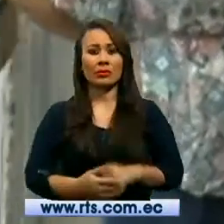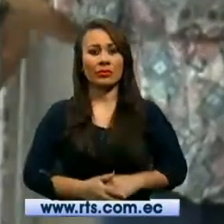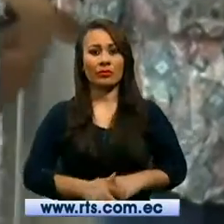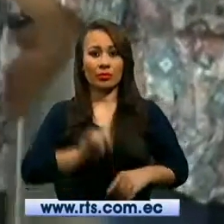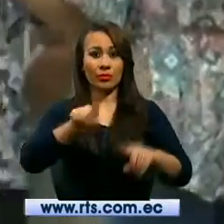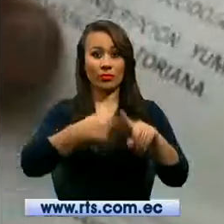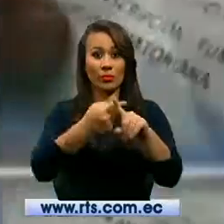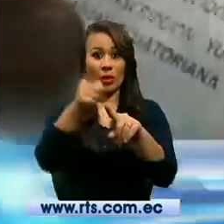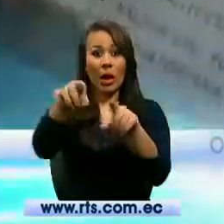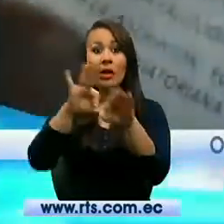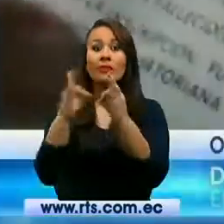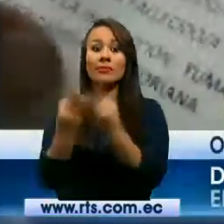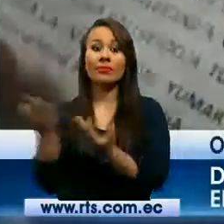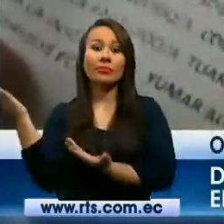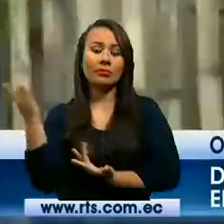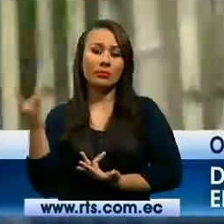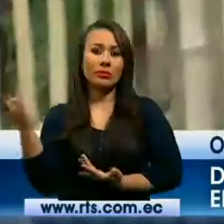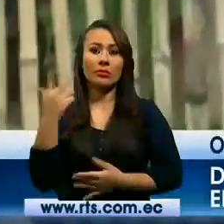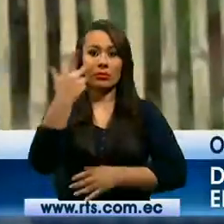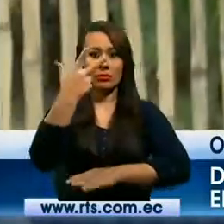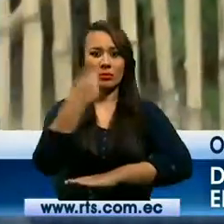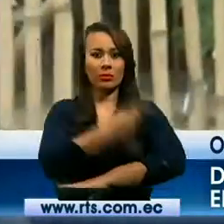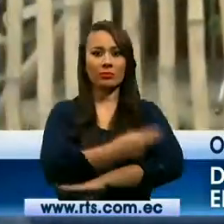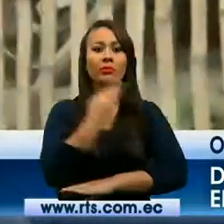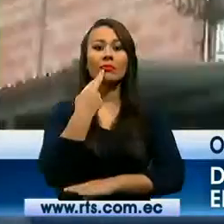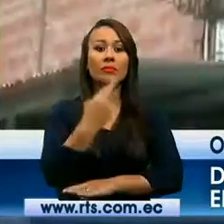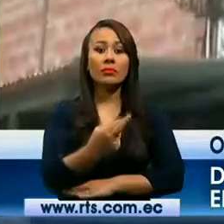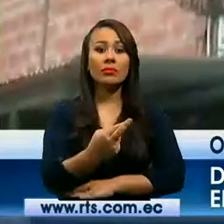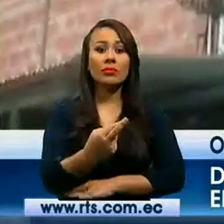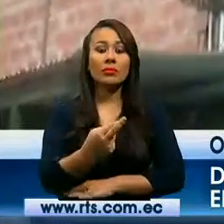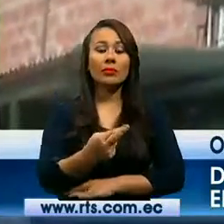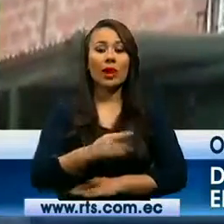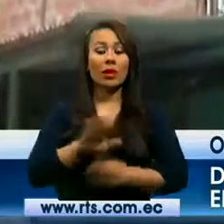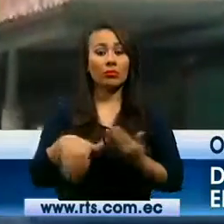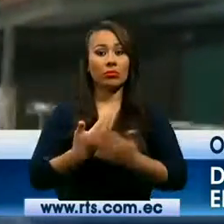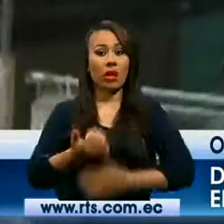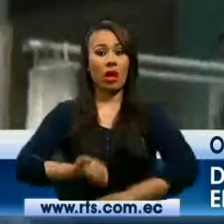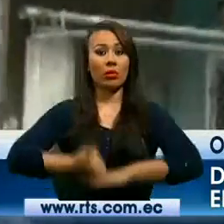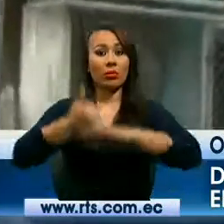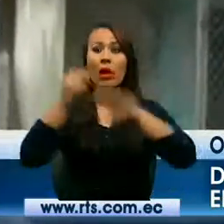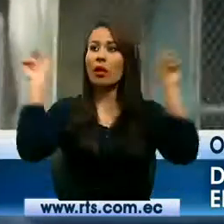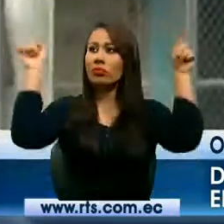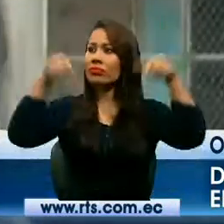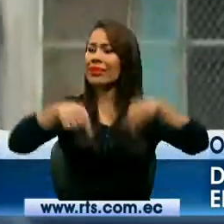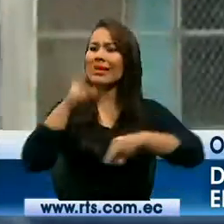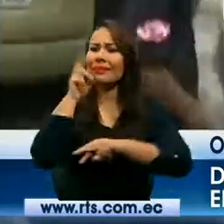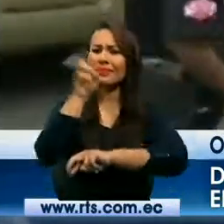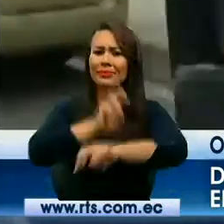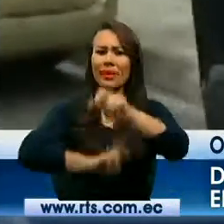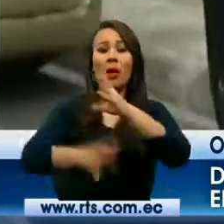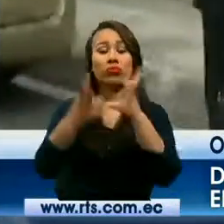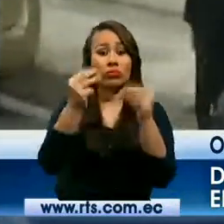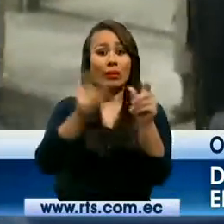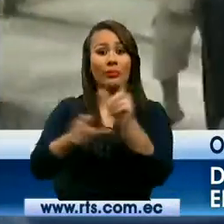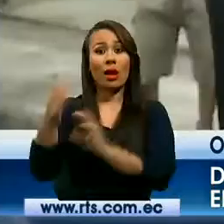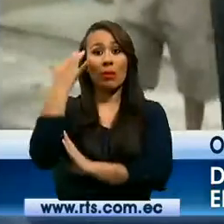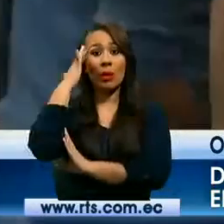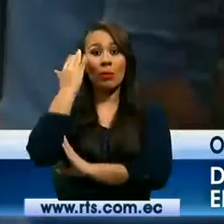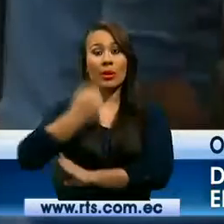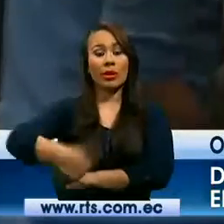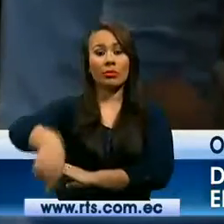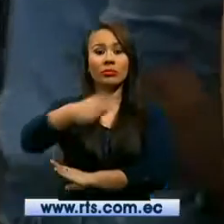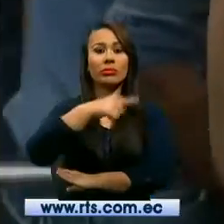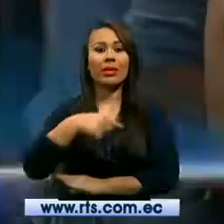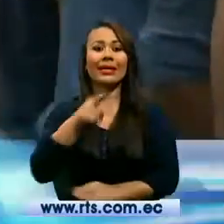sus familiares esperarán 3 días el resultado definitivo de las autoridades, el hecho ha causado consternación entre los habitantes